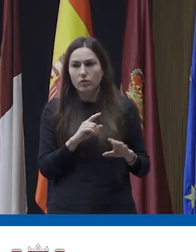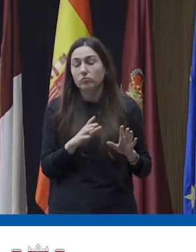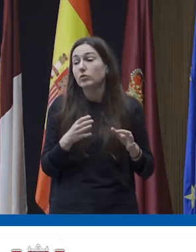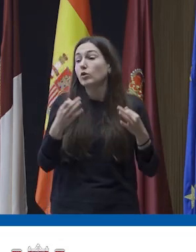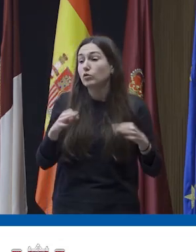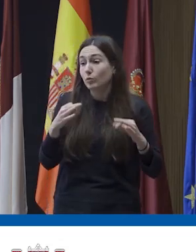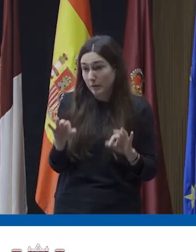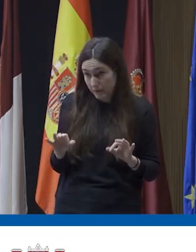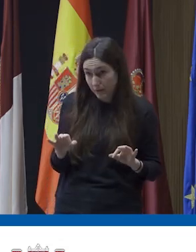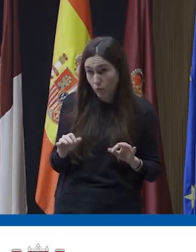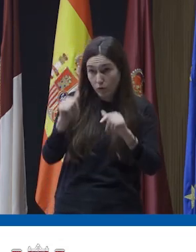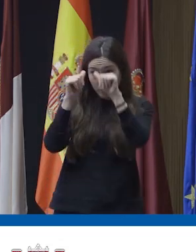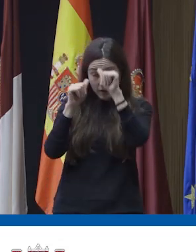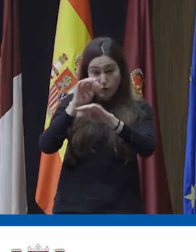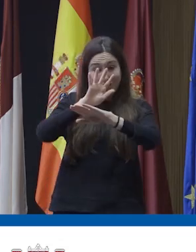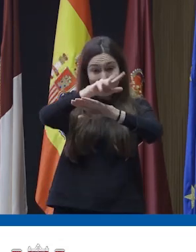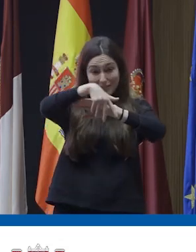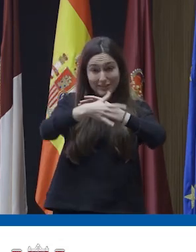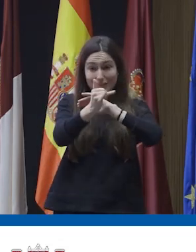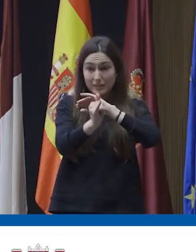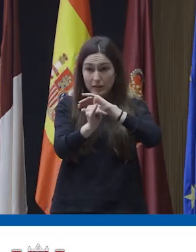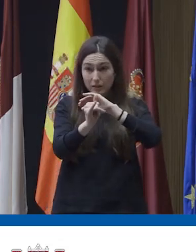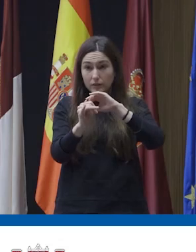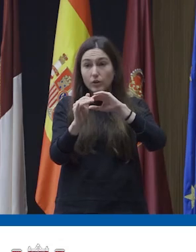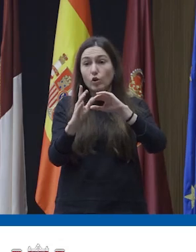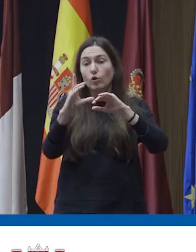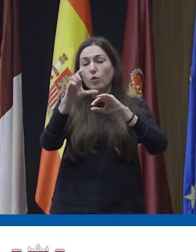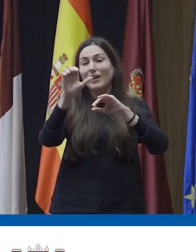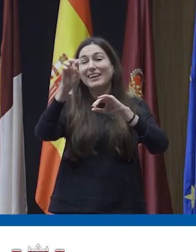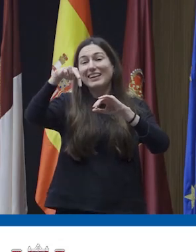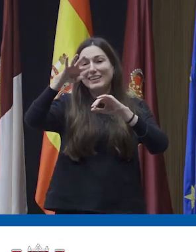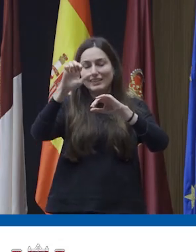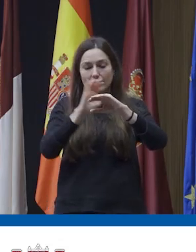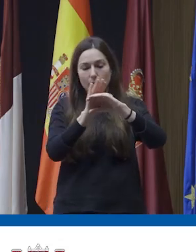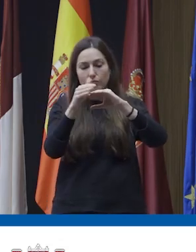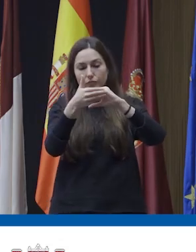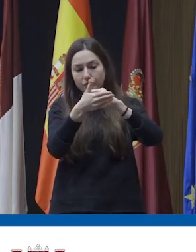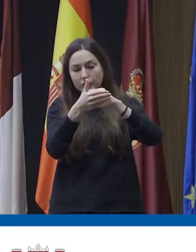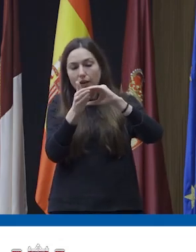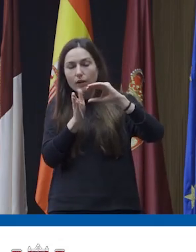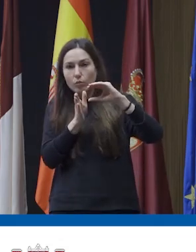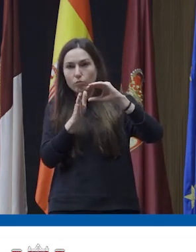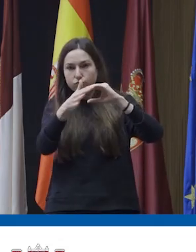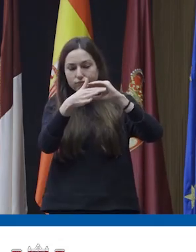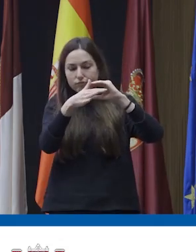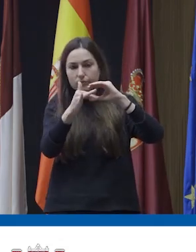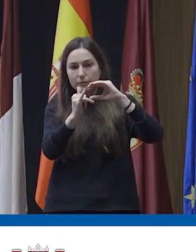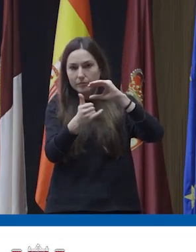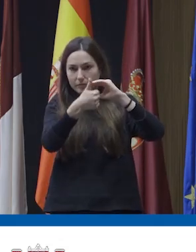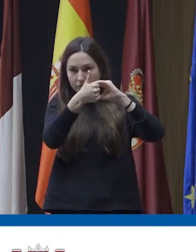operarse de las cataratas, al dejar más hueco, porque la lente ocupa menos hueco que el cristalino, ocupa mucho menos espacio,